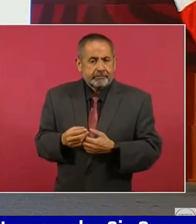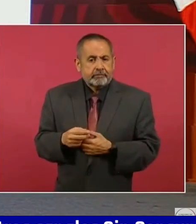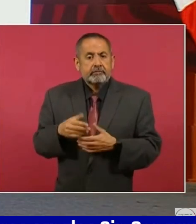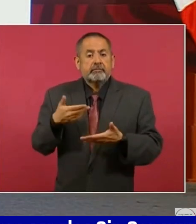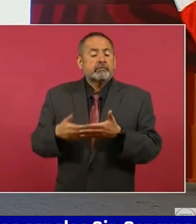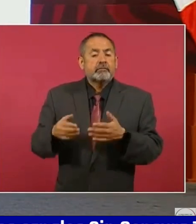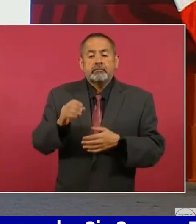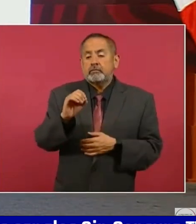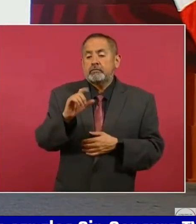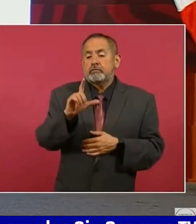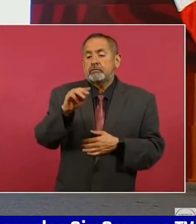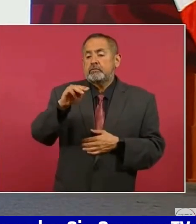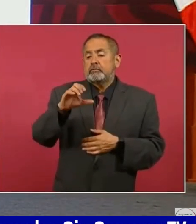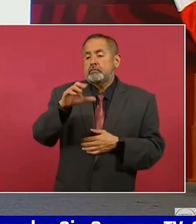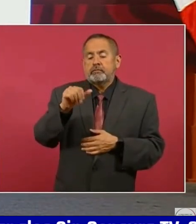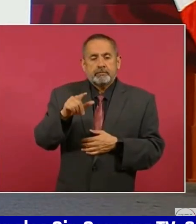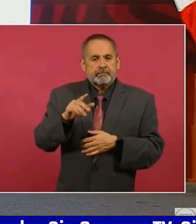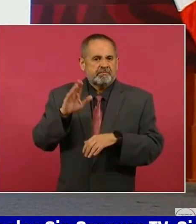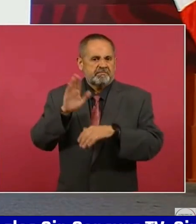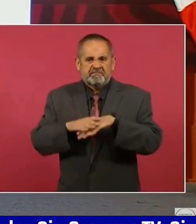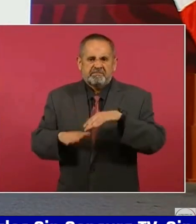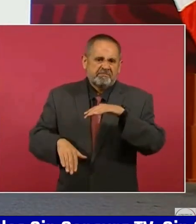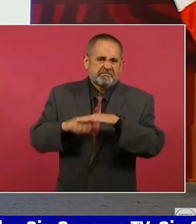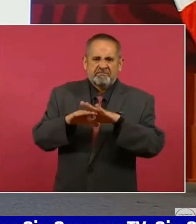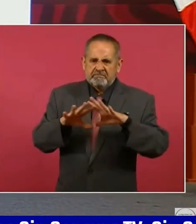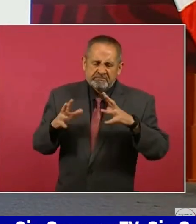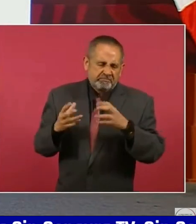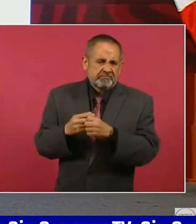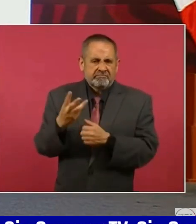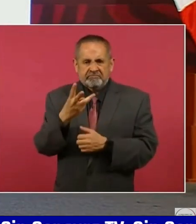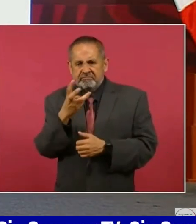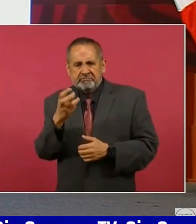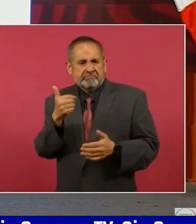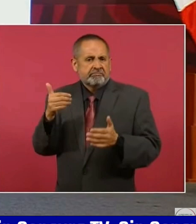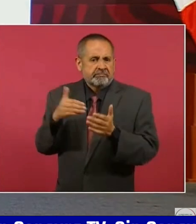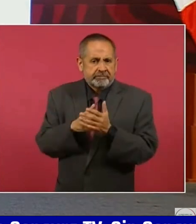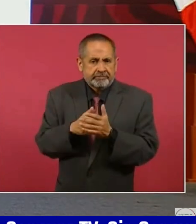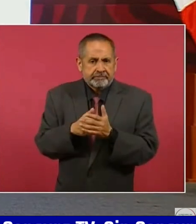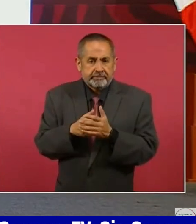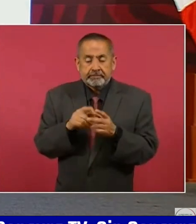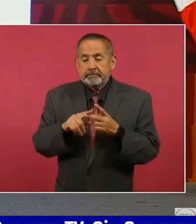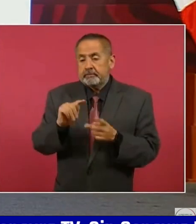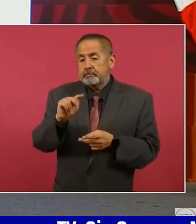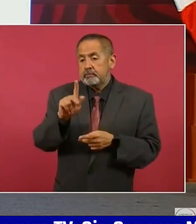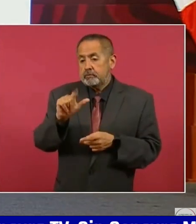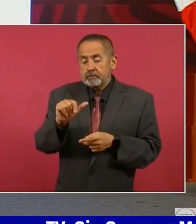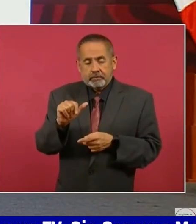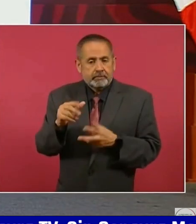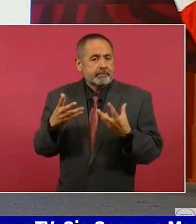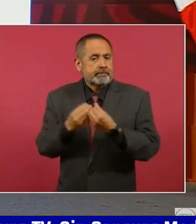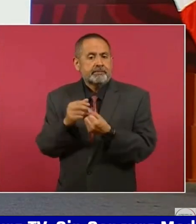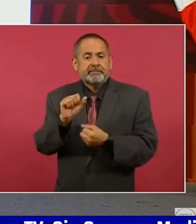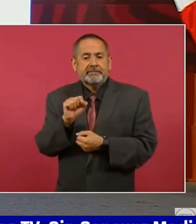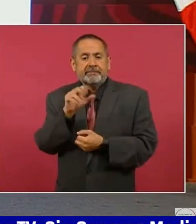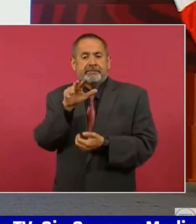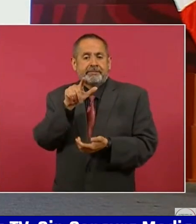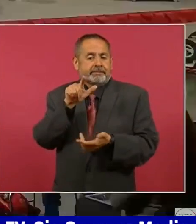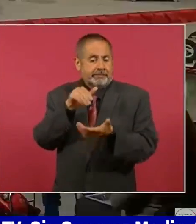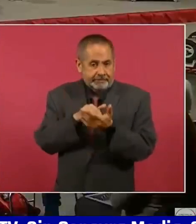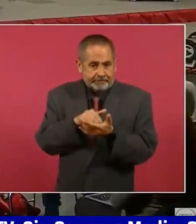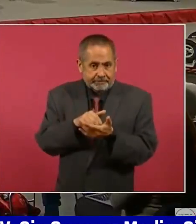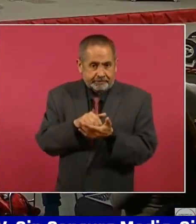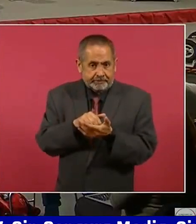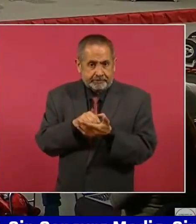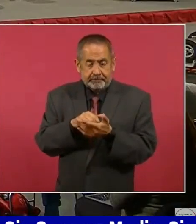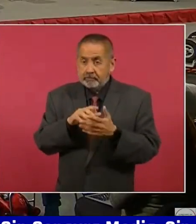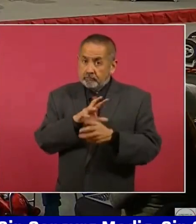Olmeca Dos Bocas va a estar a plenitud con 306 mil, Tula con 67 mil, todavía